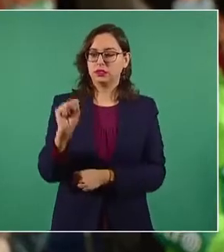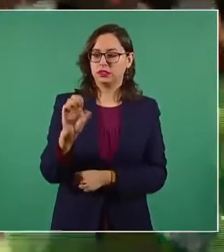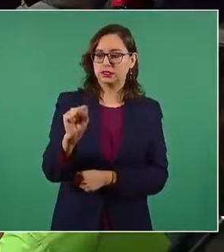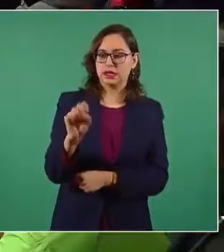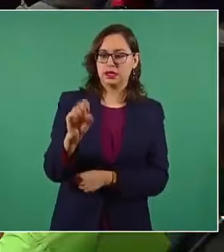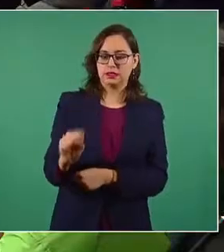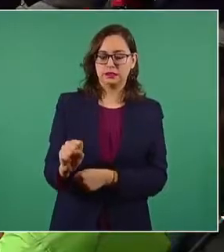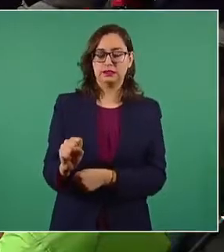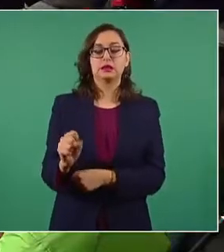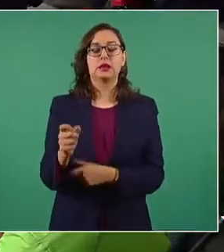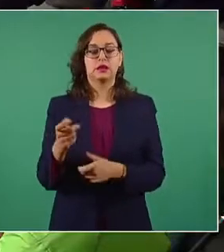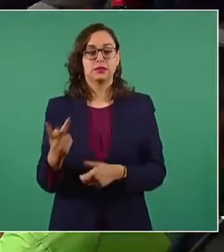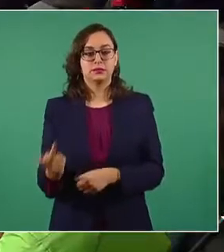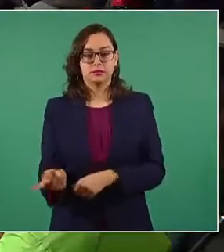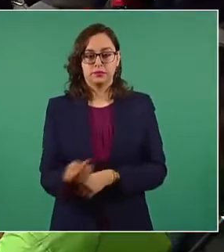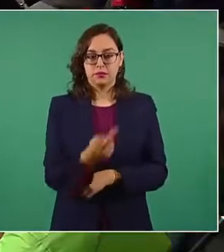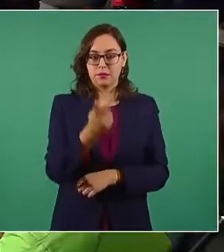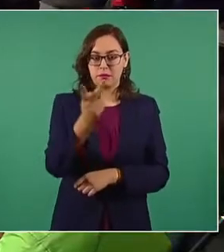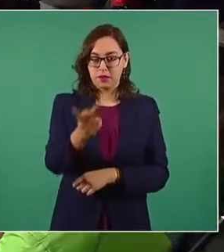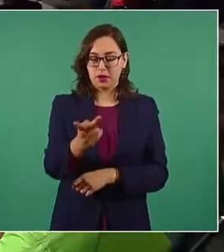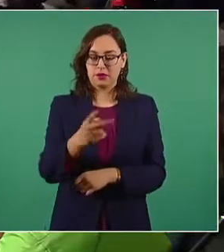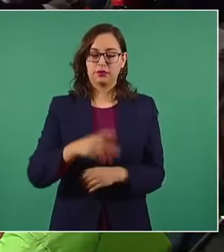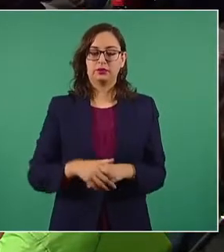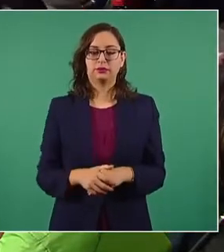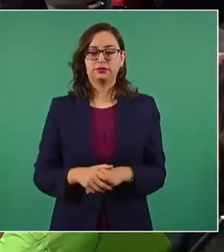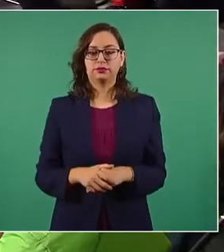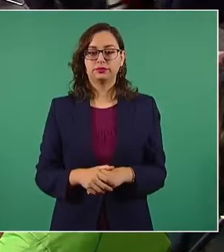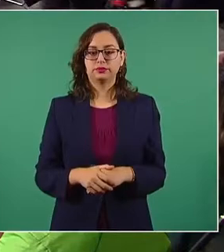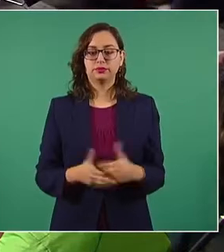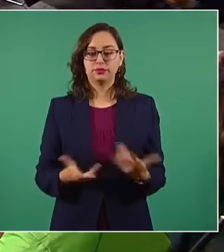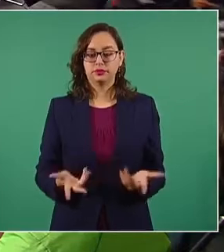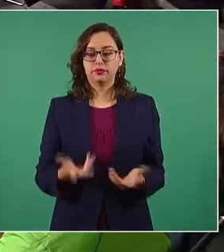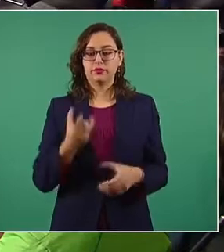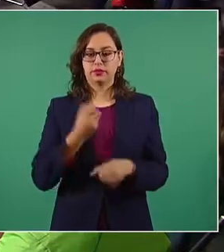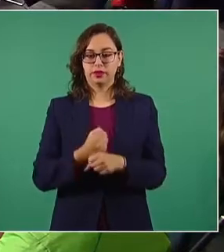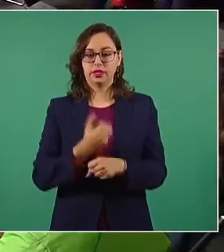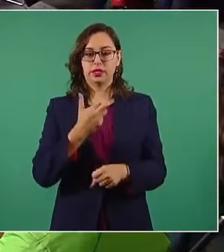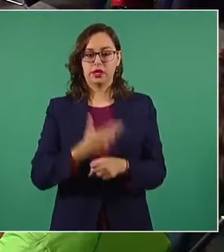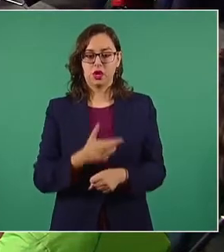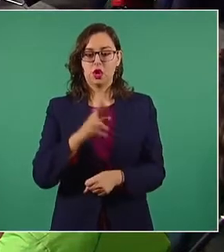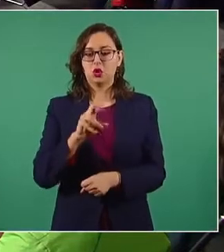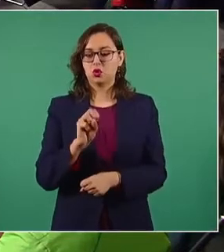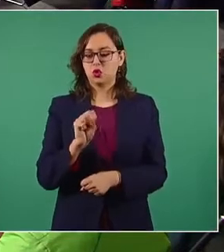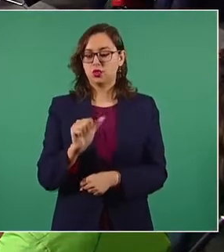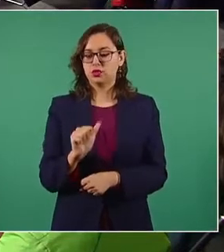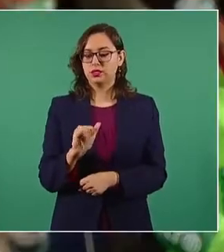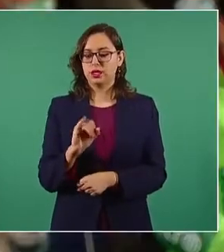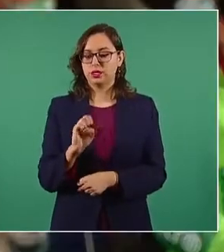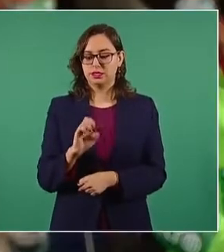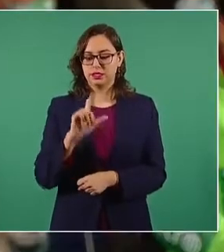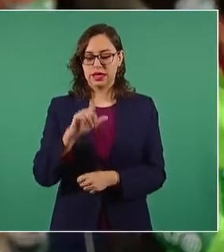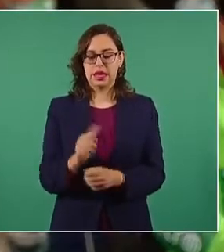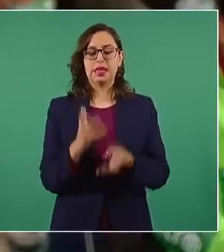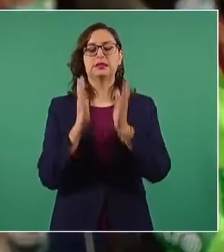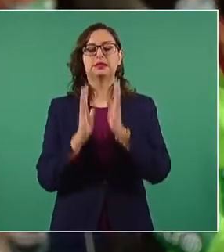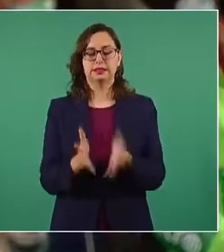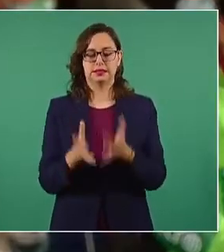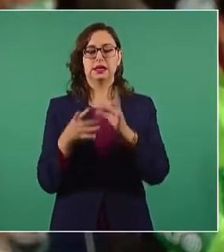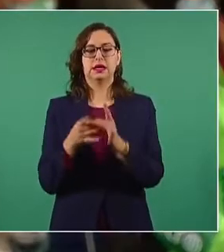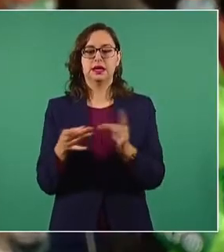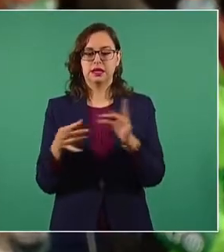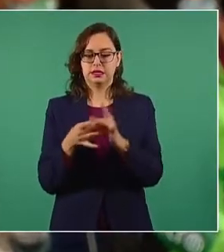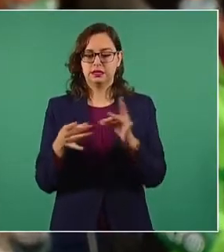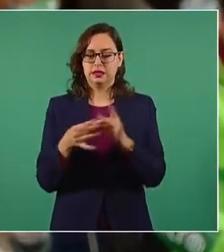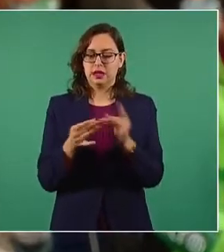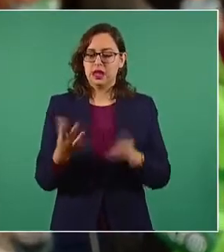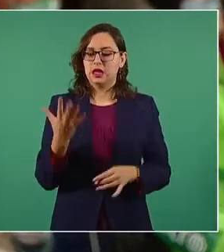Entonces, preguntarle, aunque ya la secretaria Rosa Isela explicó que se han estado reforzando estos